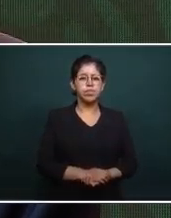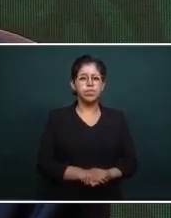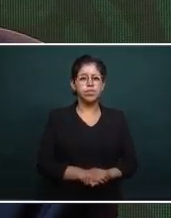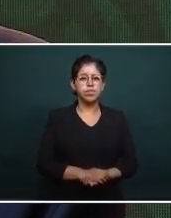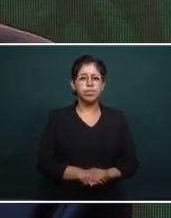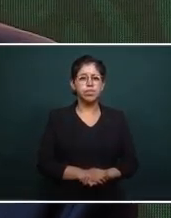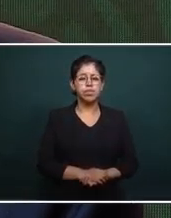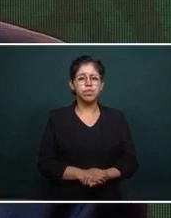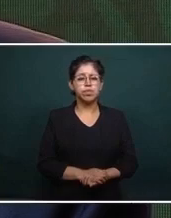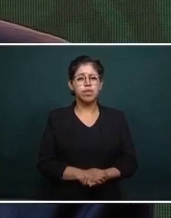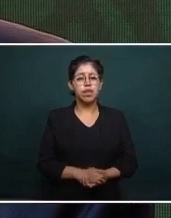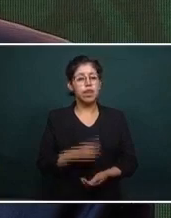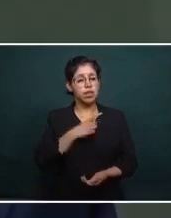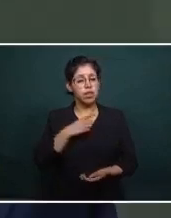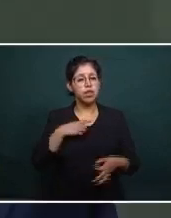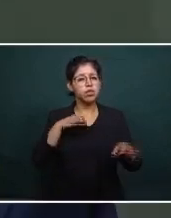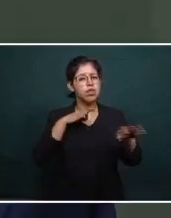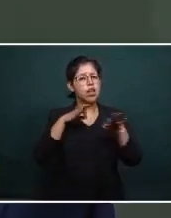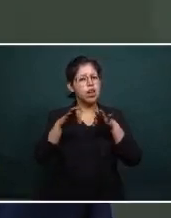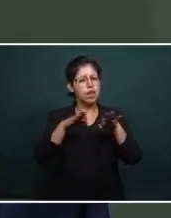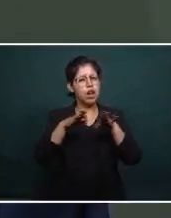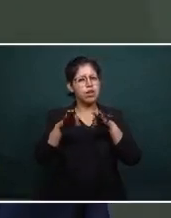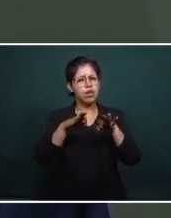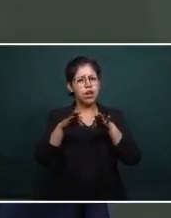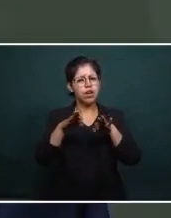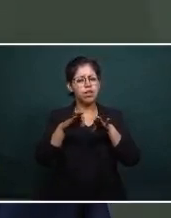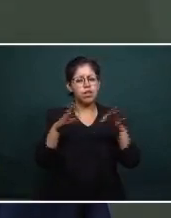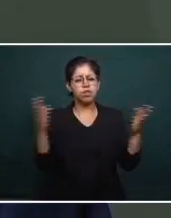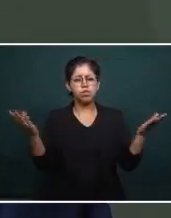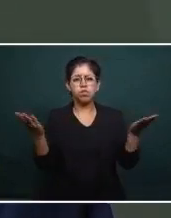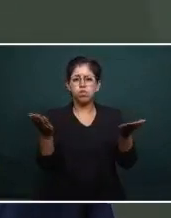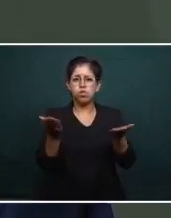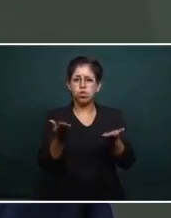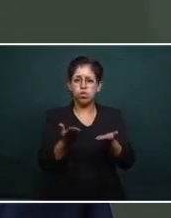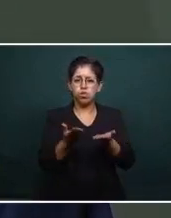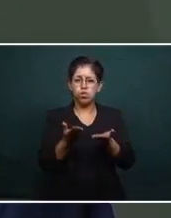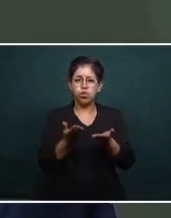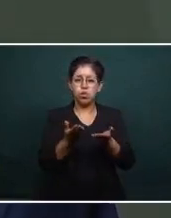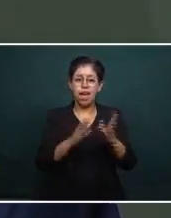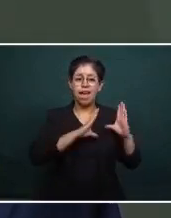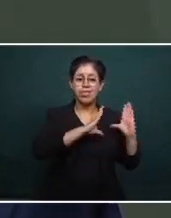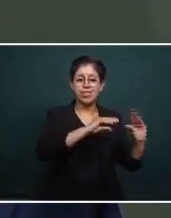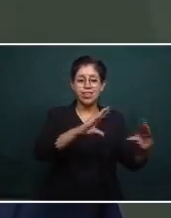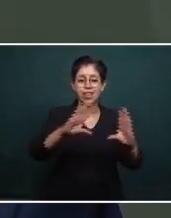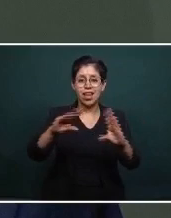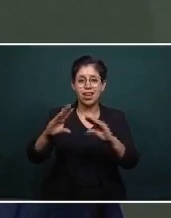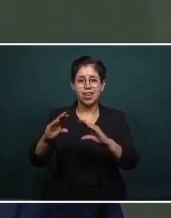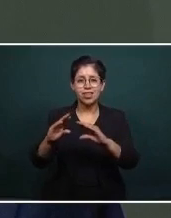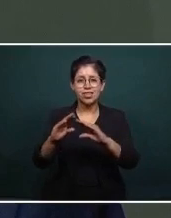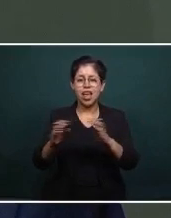fomentar, promover, auspiciar valores